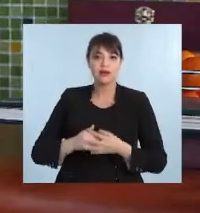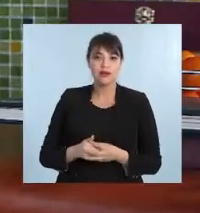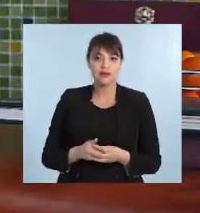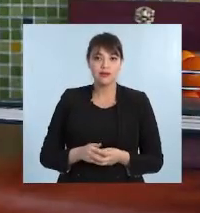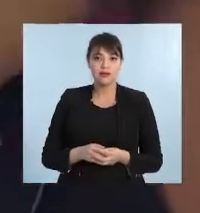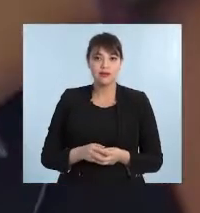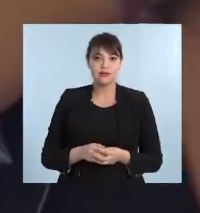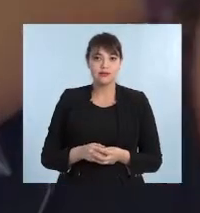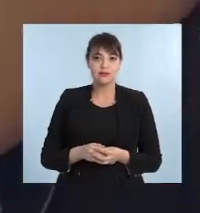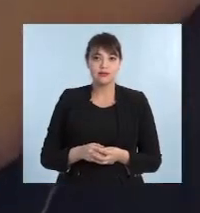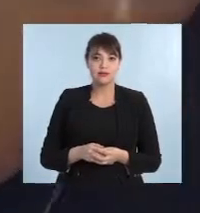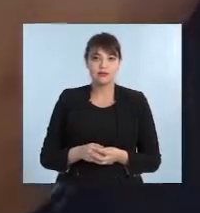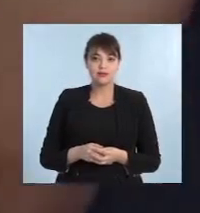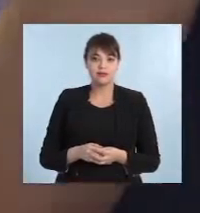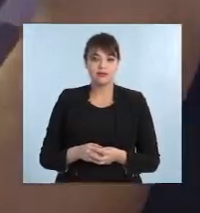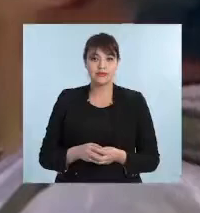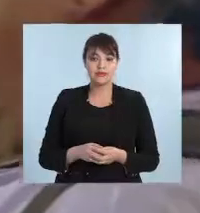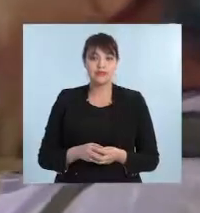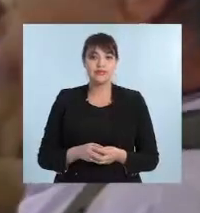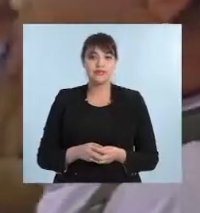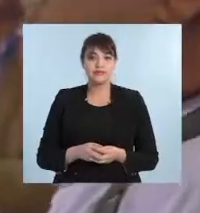bien marcado como ejemplo.